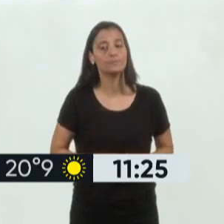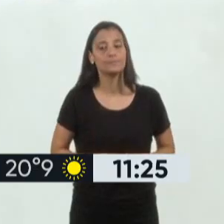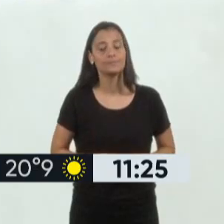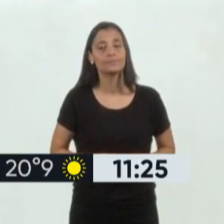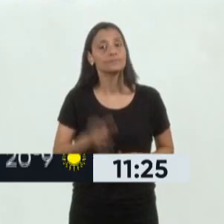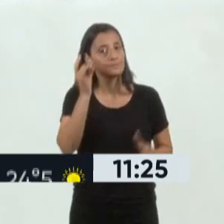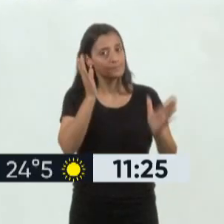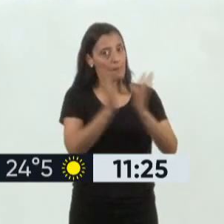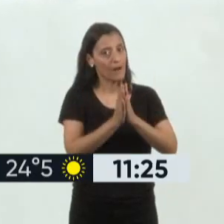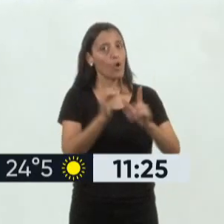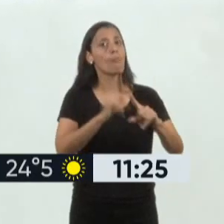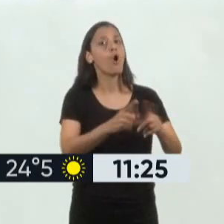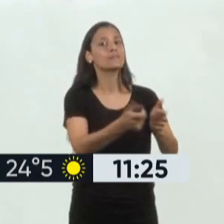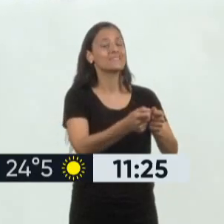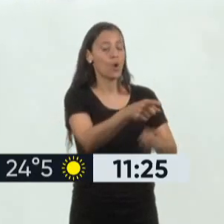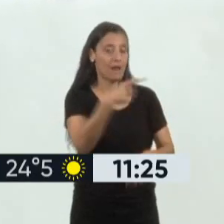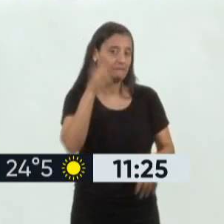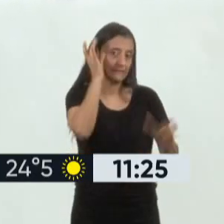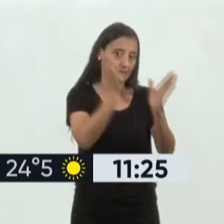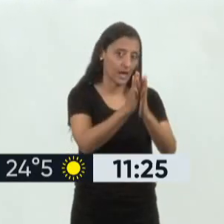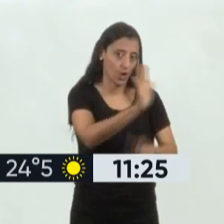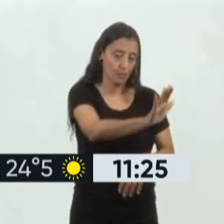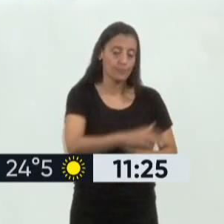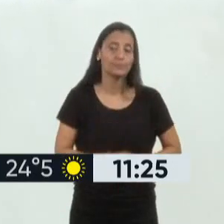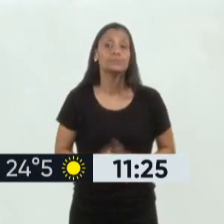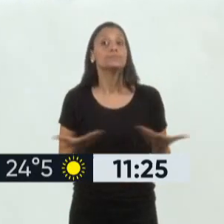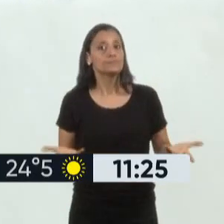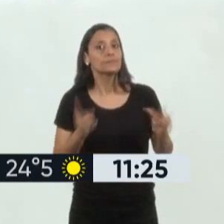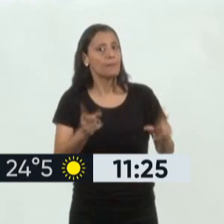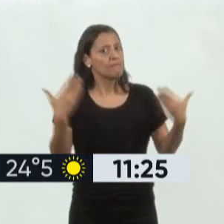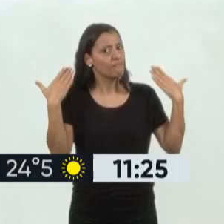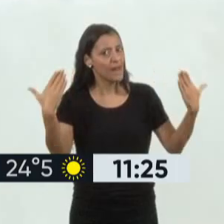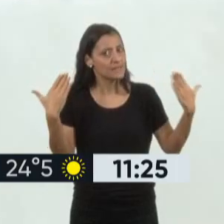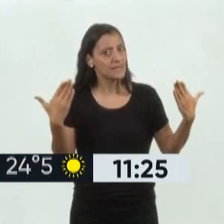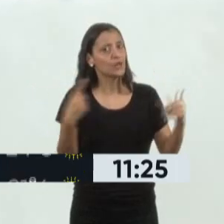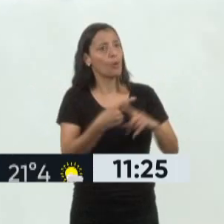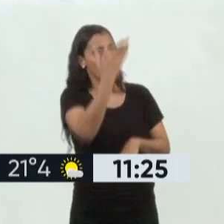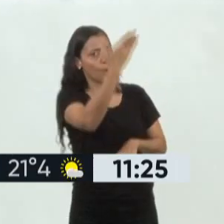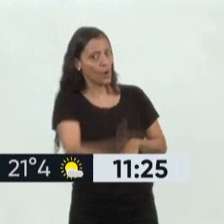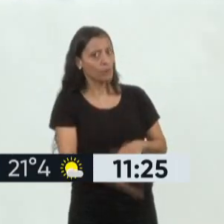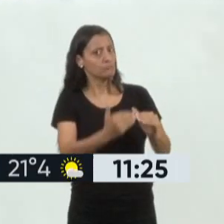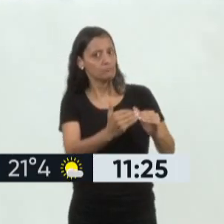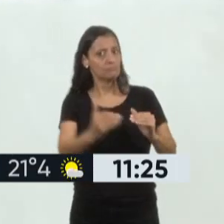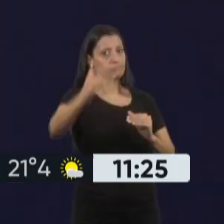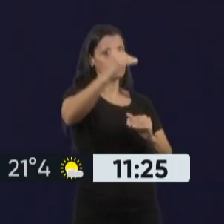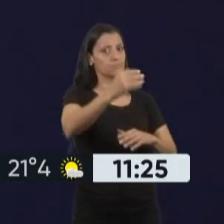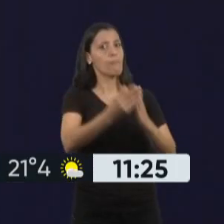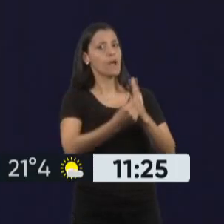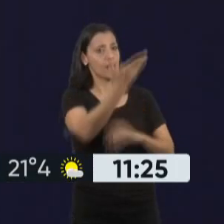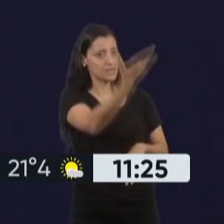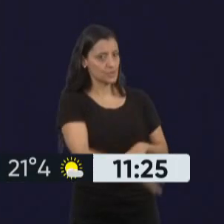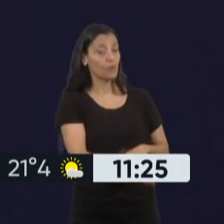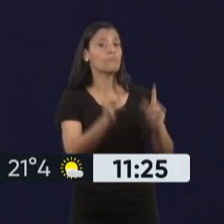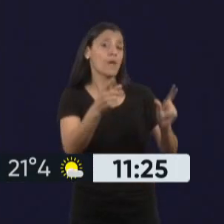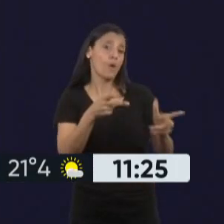bien. Disculpas por el teléfono. Por favor. Bueno, también felicitarte por este gracias. nombramiento. De todas maneras, te